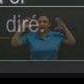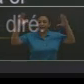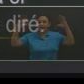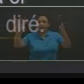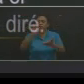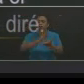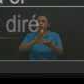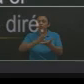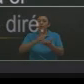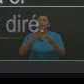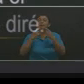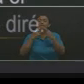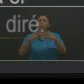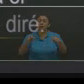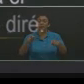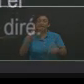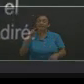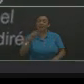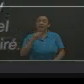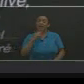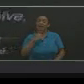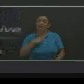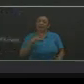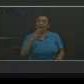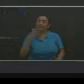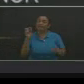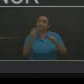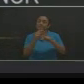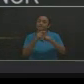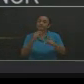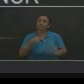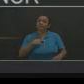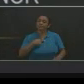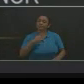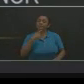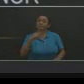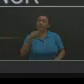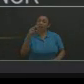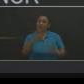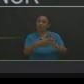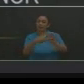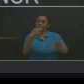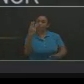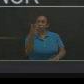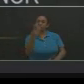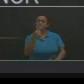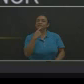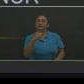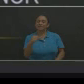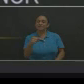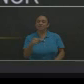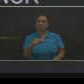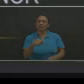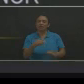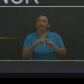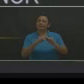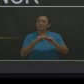y proclama en ella el mensaje que yo te diré. En el verso 3, ahí sí ya bien sedita.